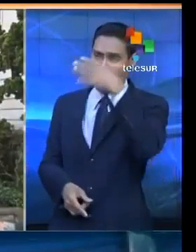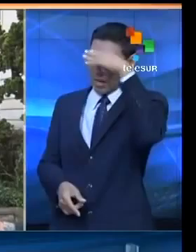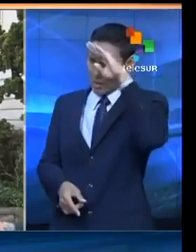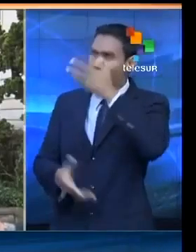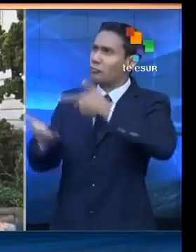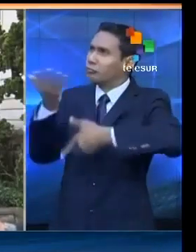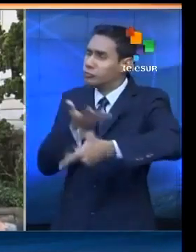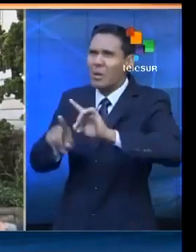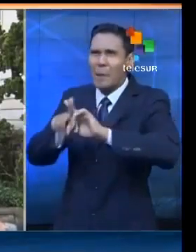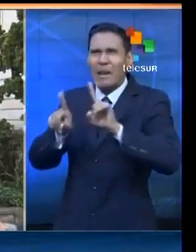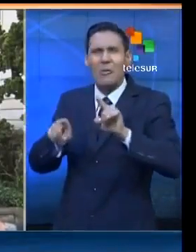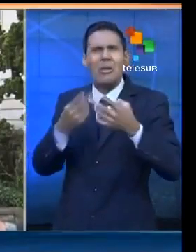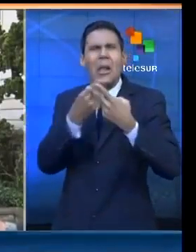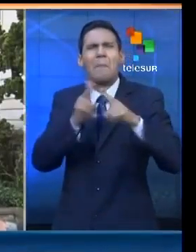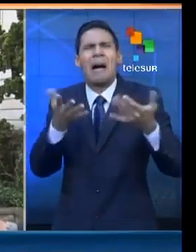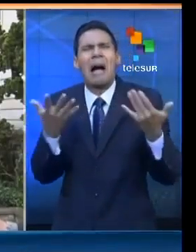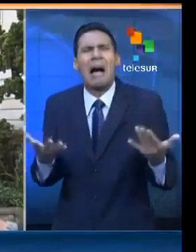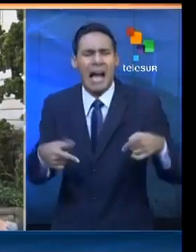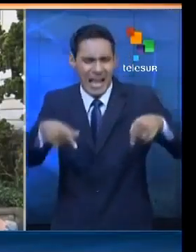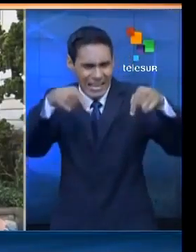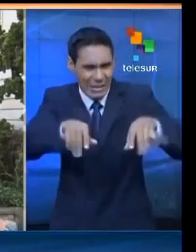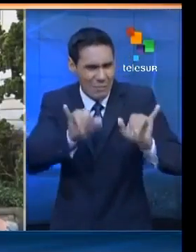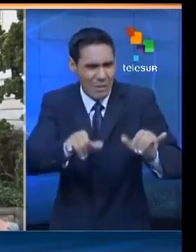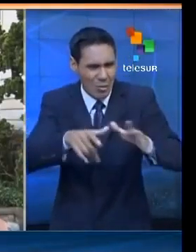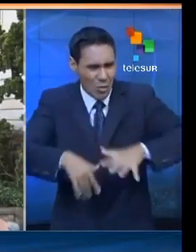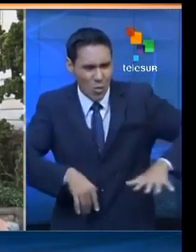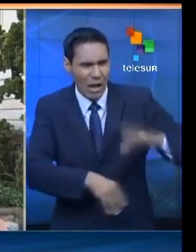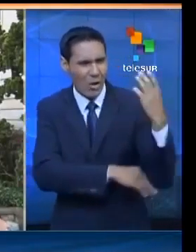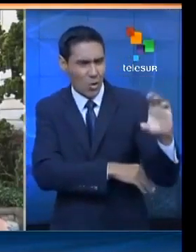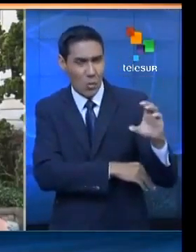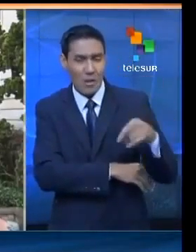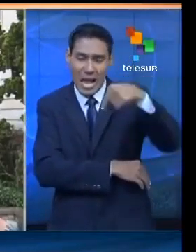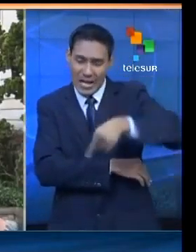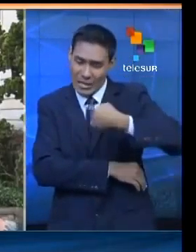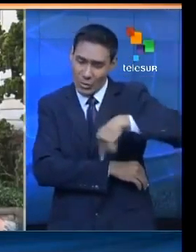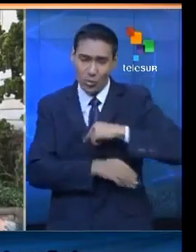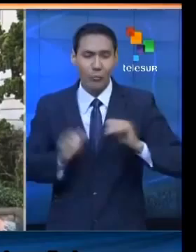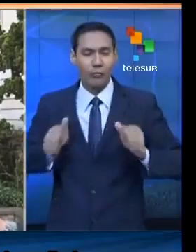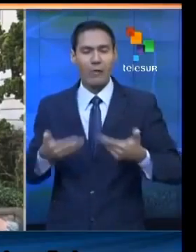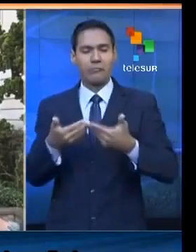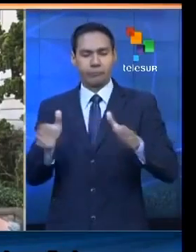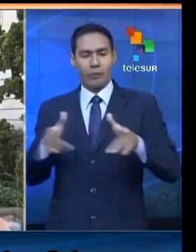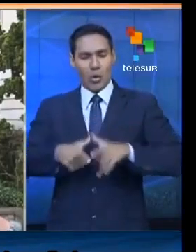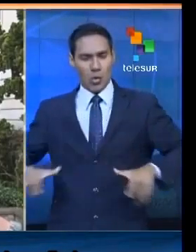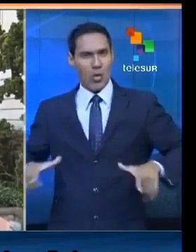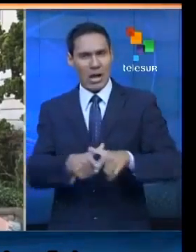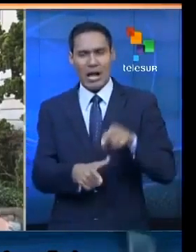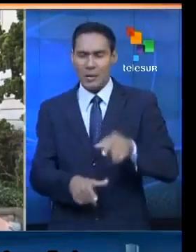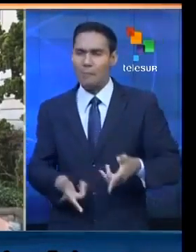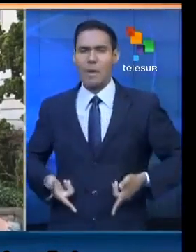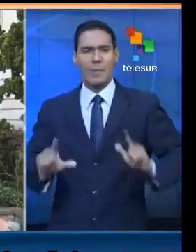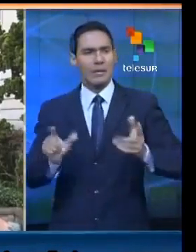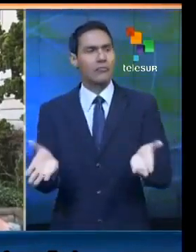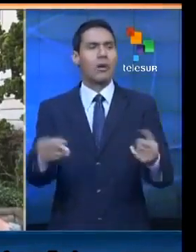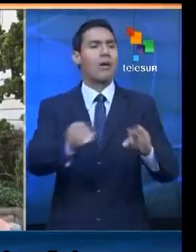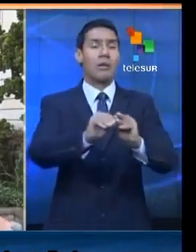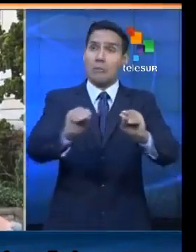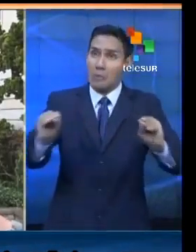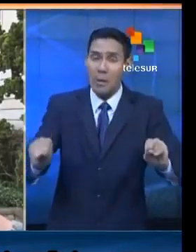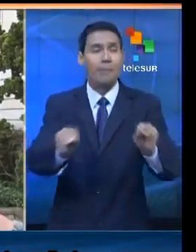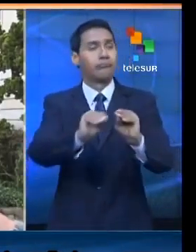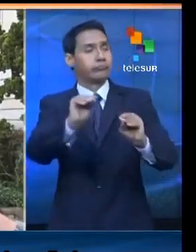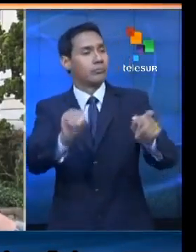la construcción de la paz es en las regiones. Y este consejo abre unos espacios, permite convocar a la